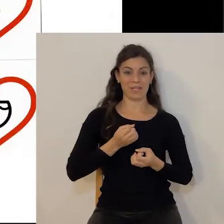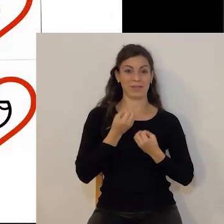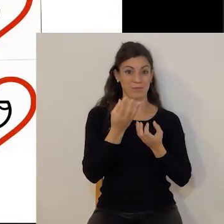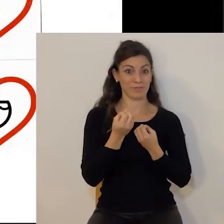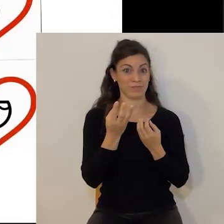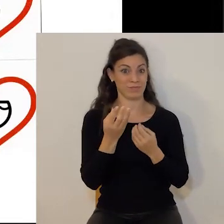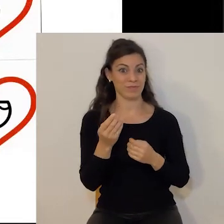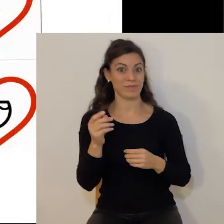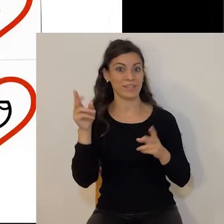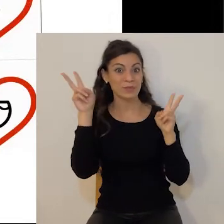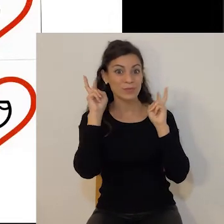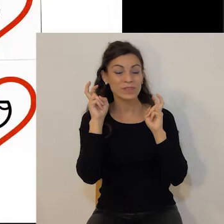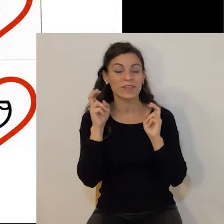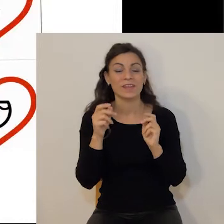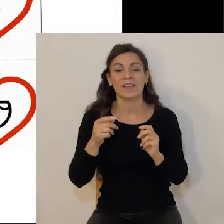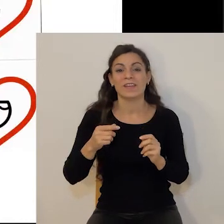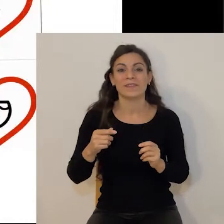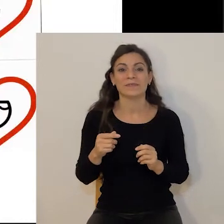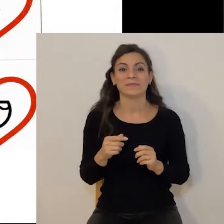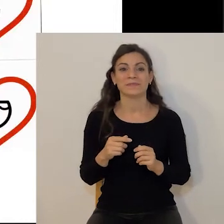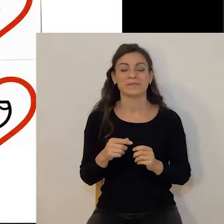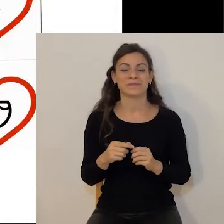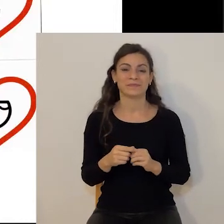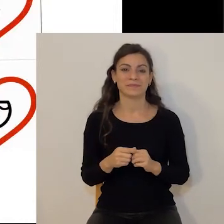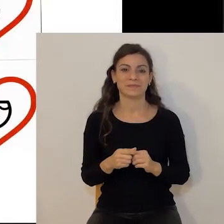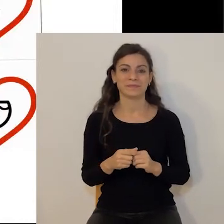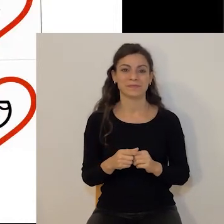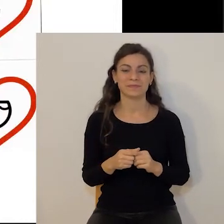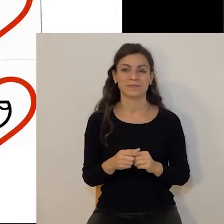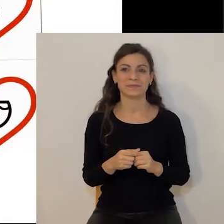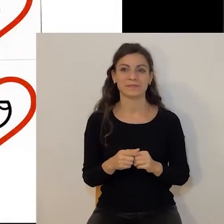fijaros que podemos expresar cómo